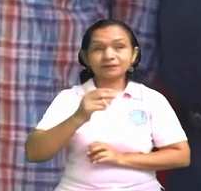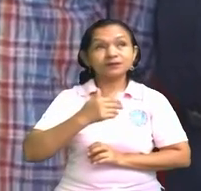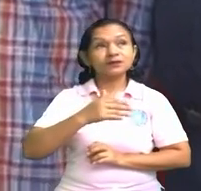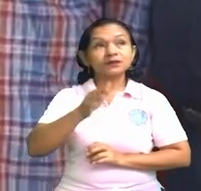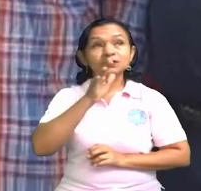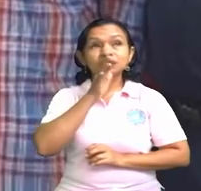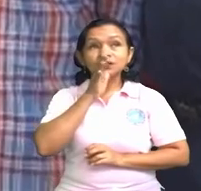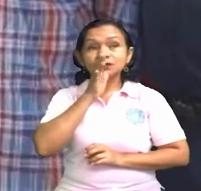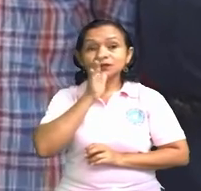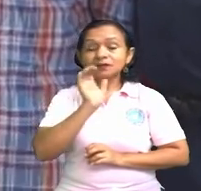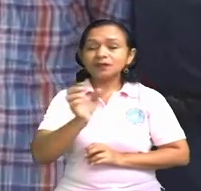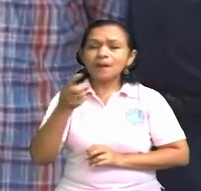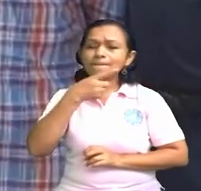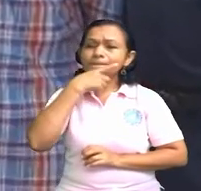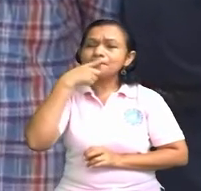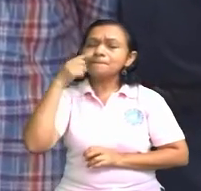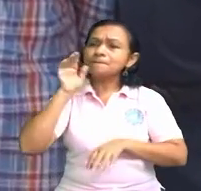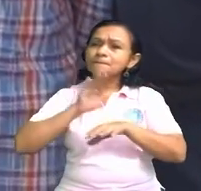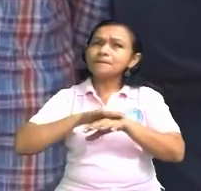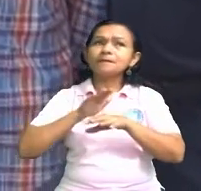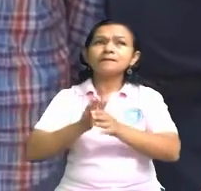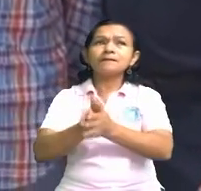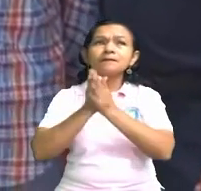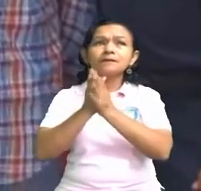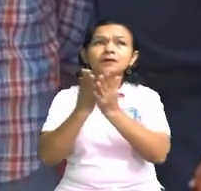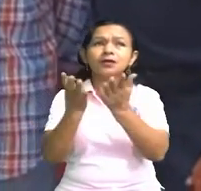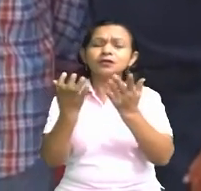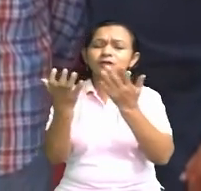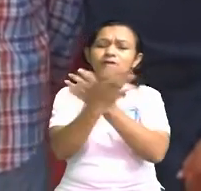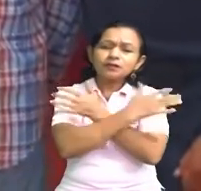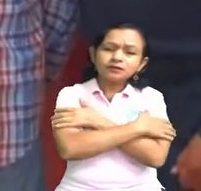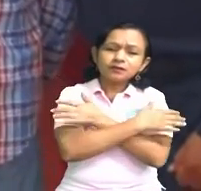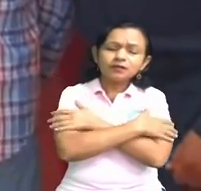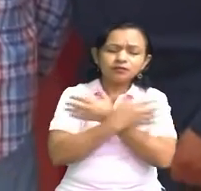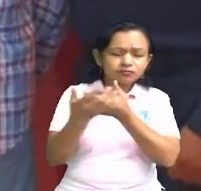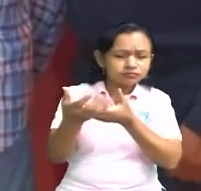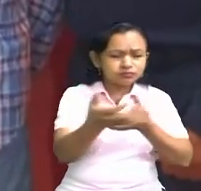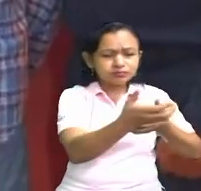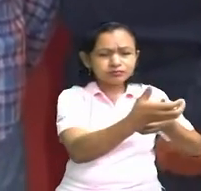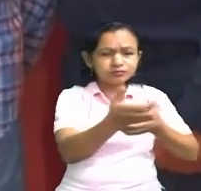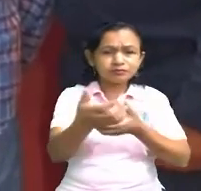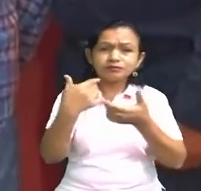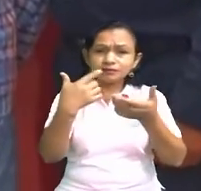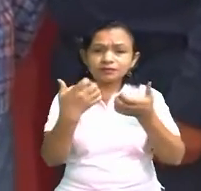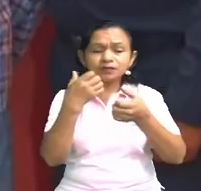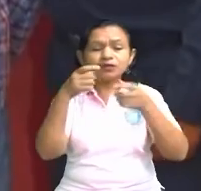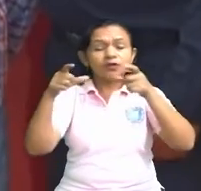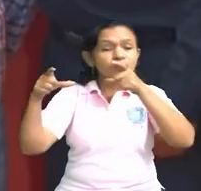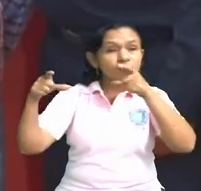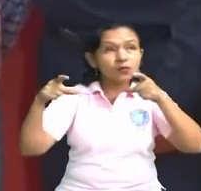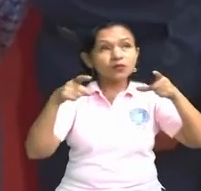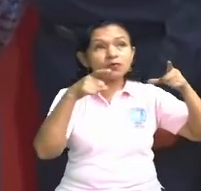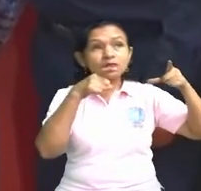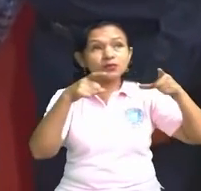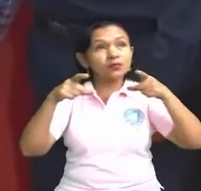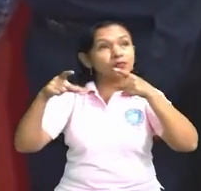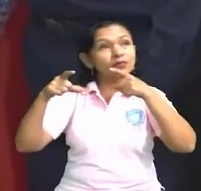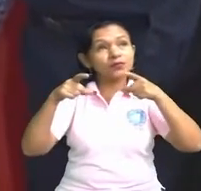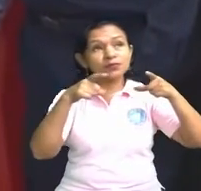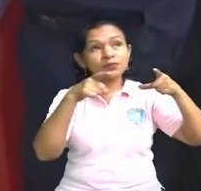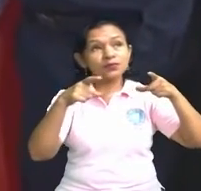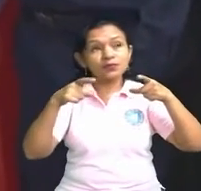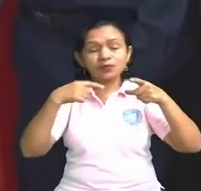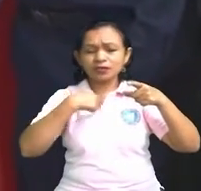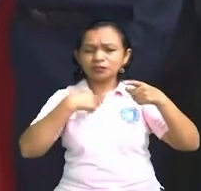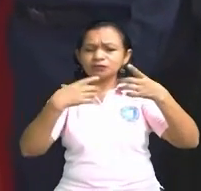un niño le pidió a su padre que él quería ir a saludar a los bomberos que estaban cumpliendo años, le dijo, pero que